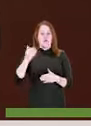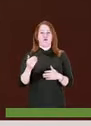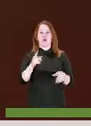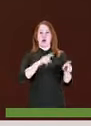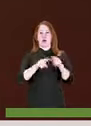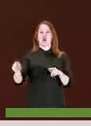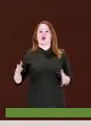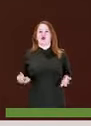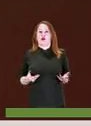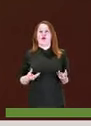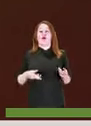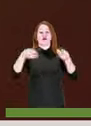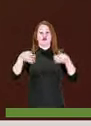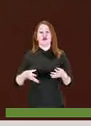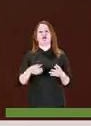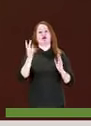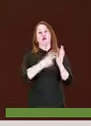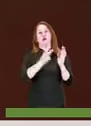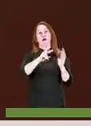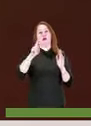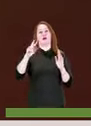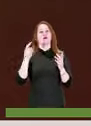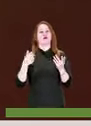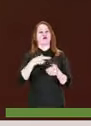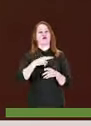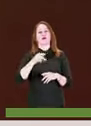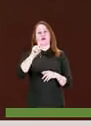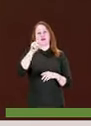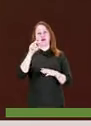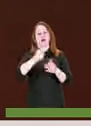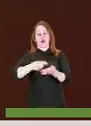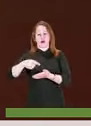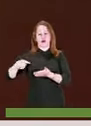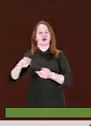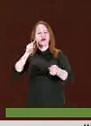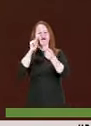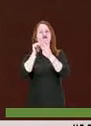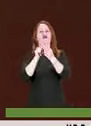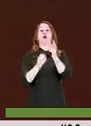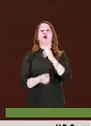largo de este año y todo el año 2022 vamos a tener esos 6 contratos para llegar a una meta de